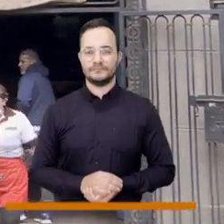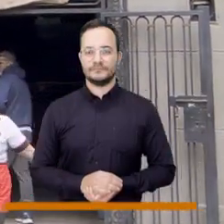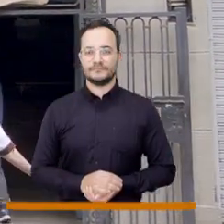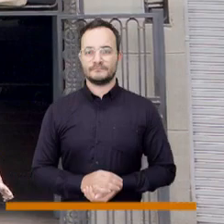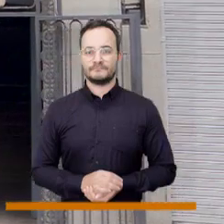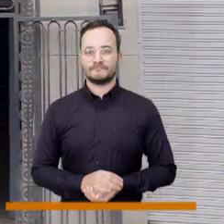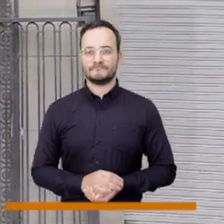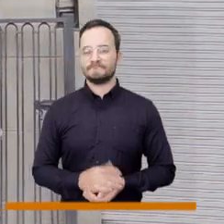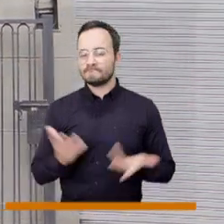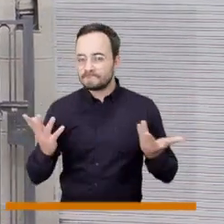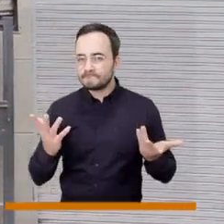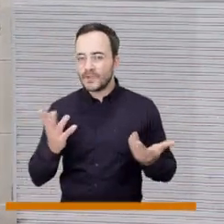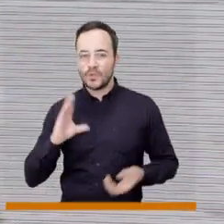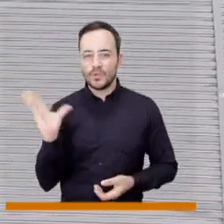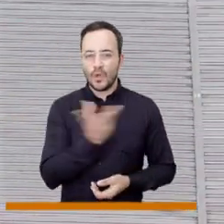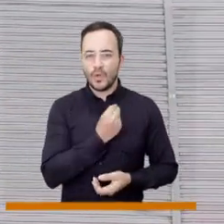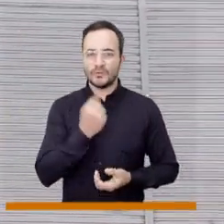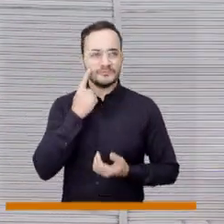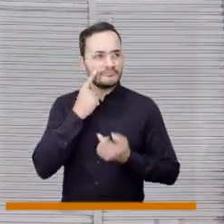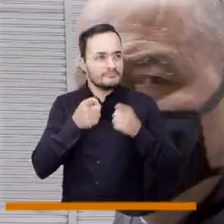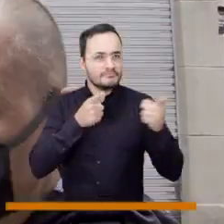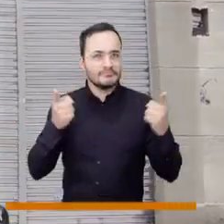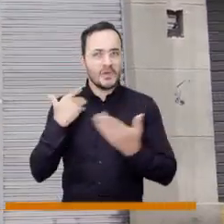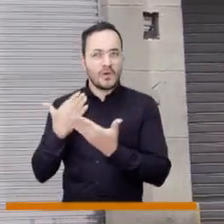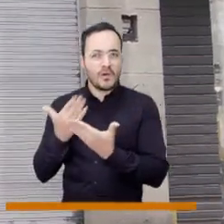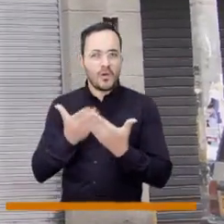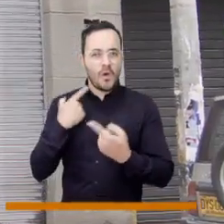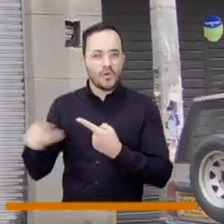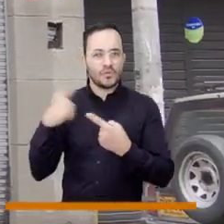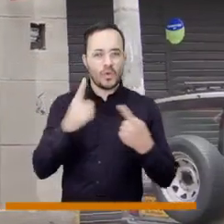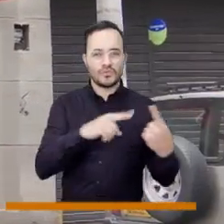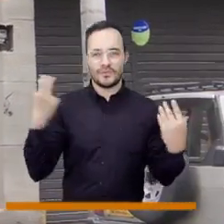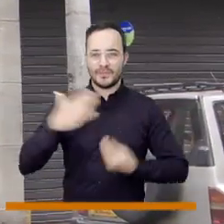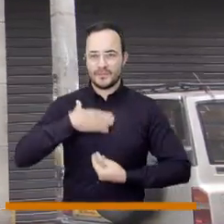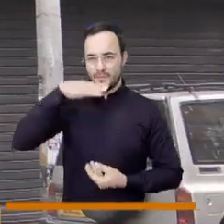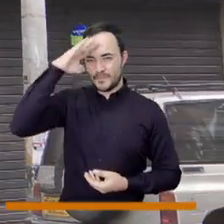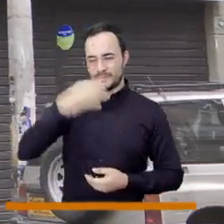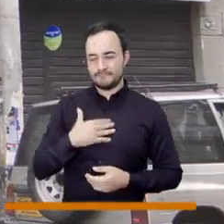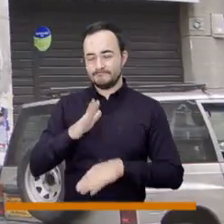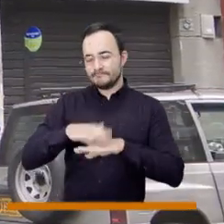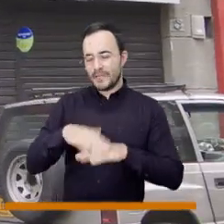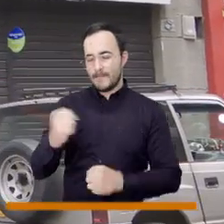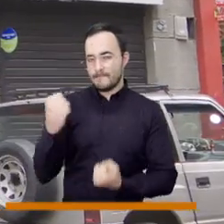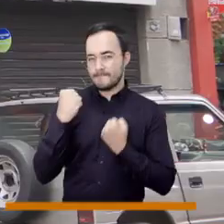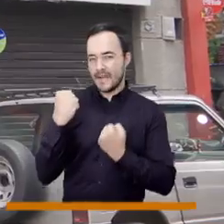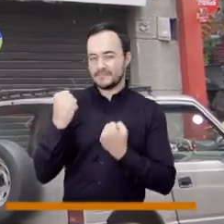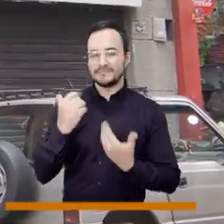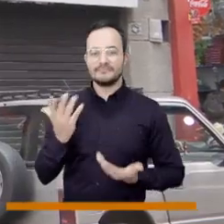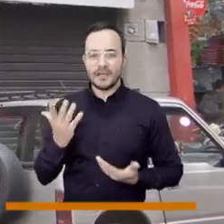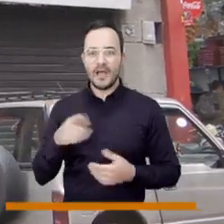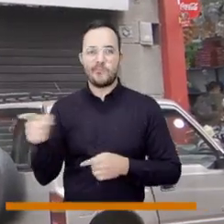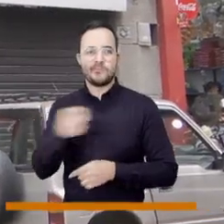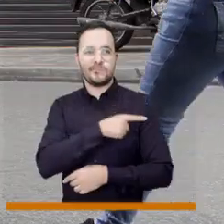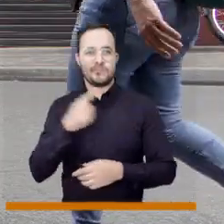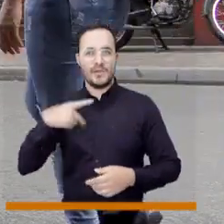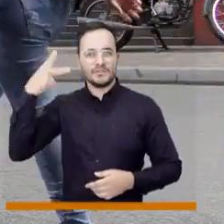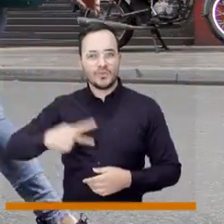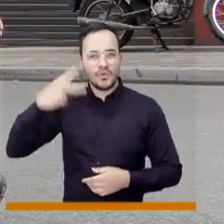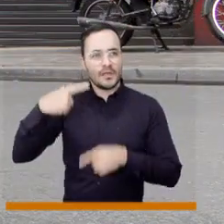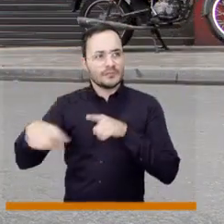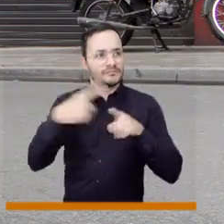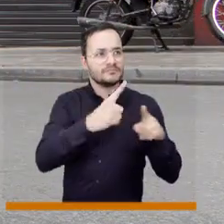seguimos recorriendo el patrimonio de Medellín pero sobre todo destacando los nuevos usos de estas históricas